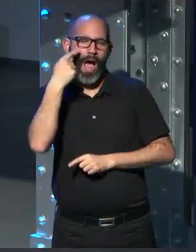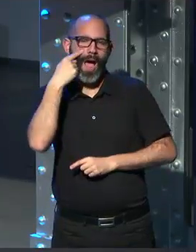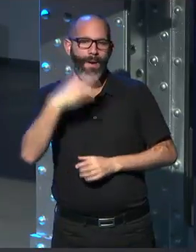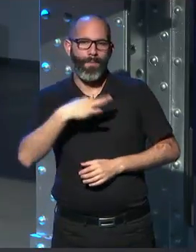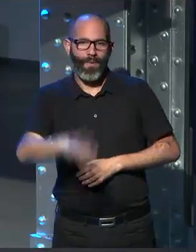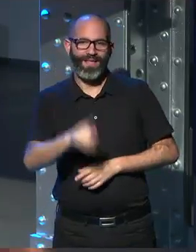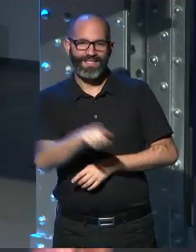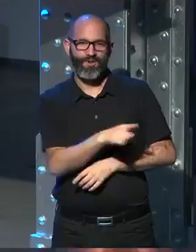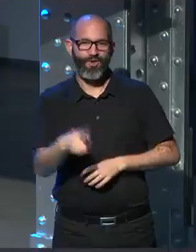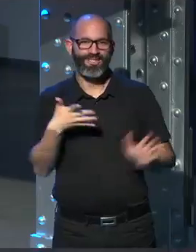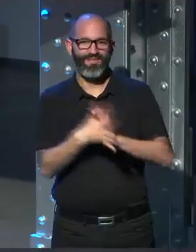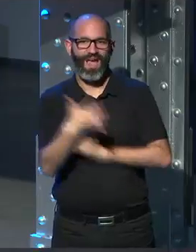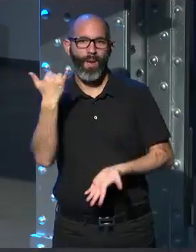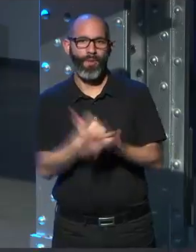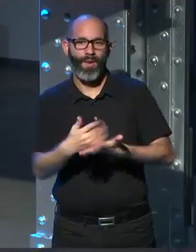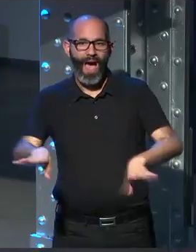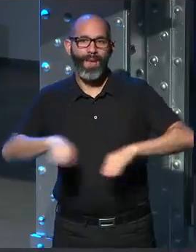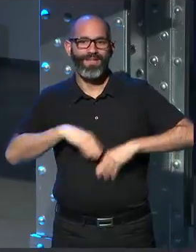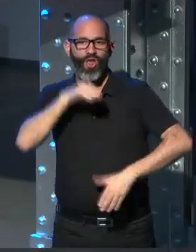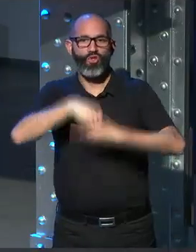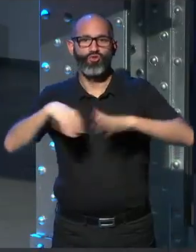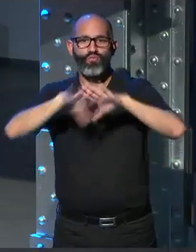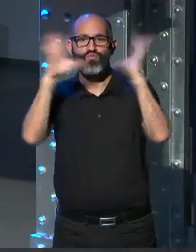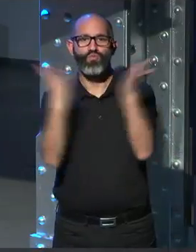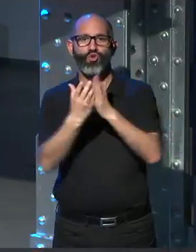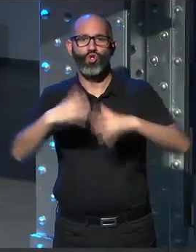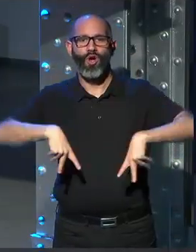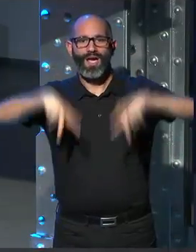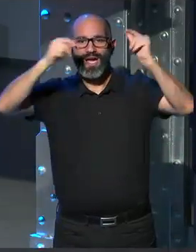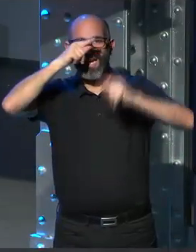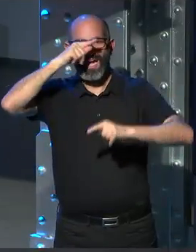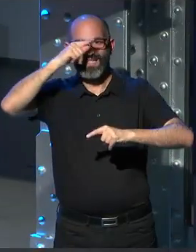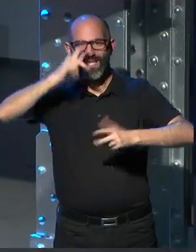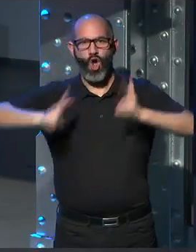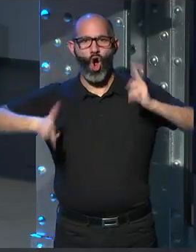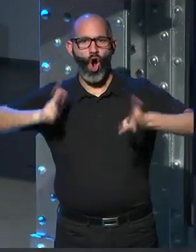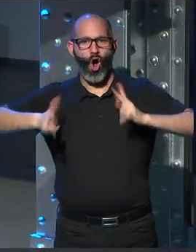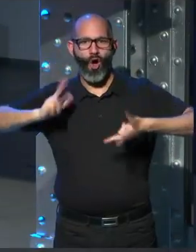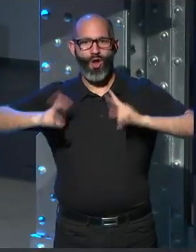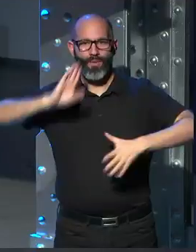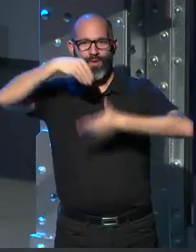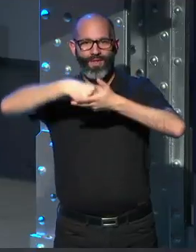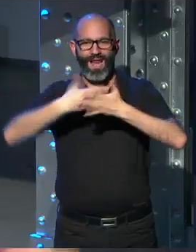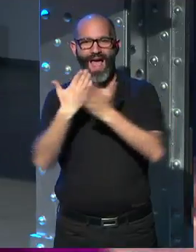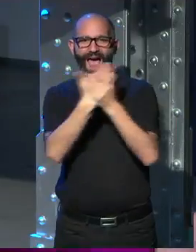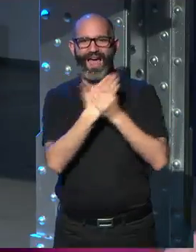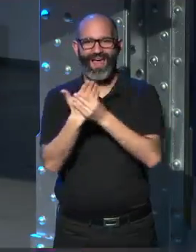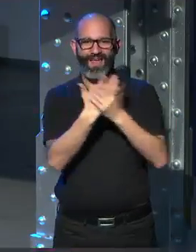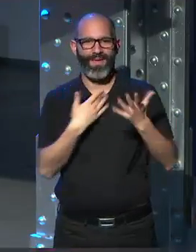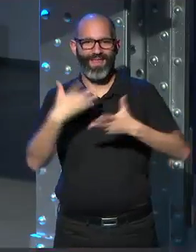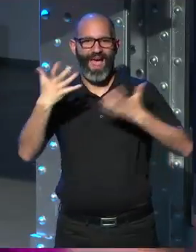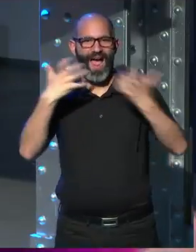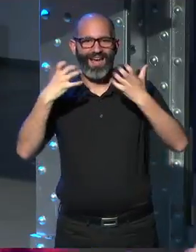realmente es una prueba de admisión para el Castillo Mágico de Hollywood, que es la Academia de las Artes Mágicas. Entonces esa